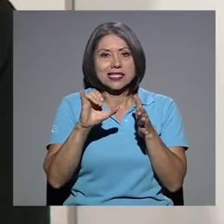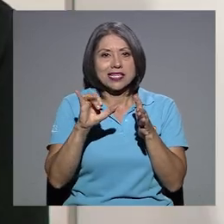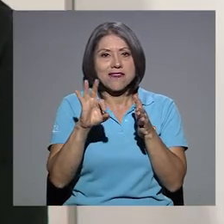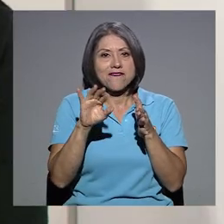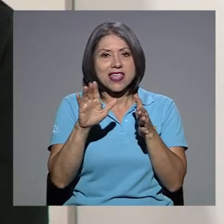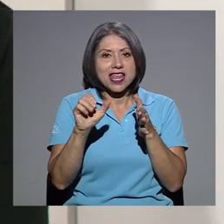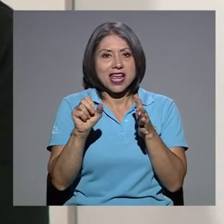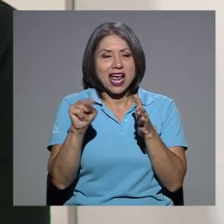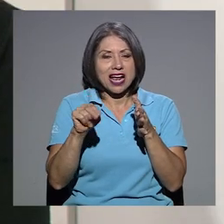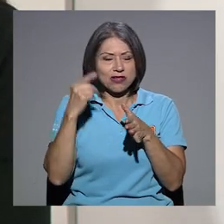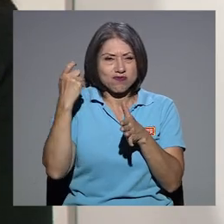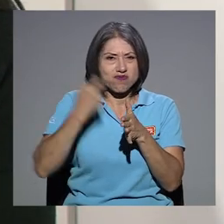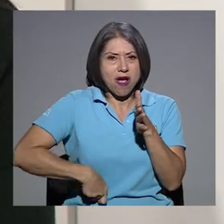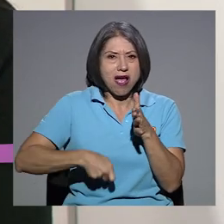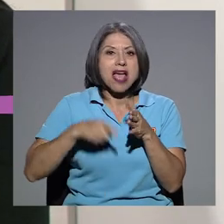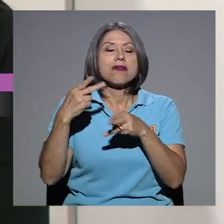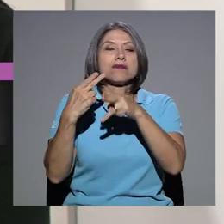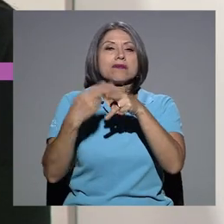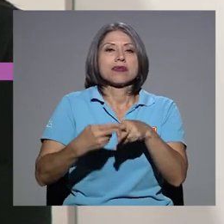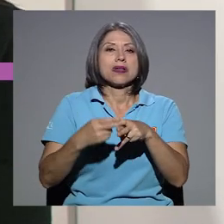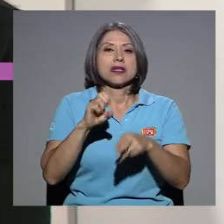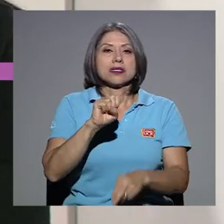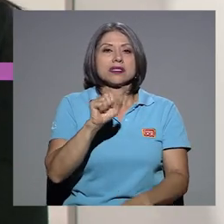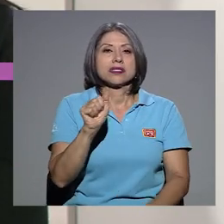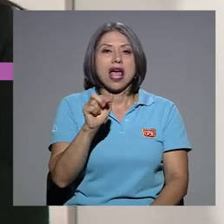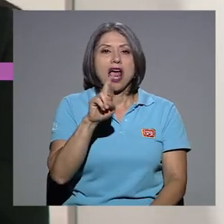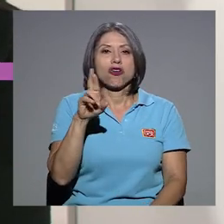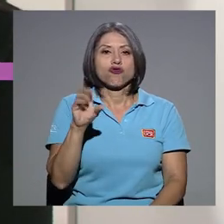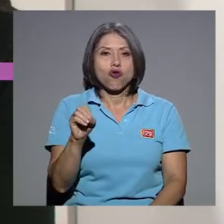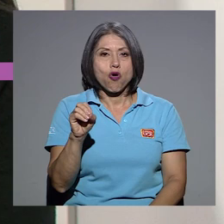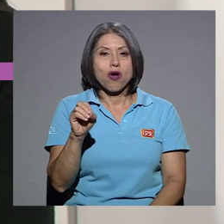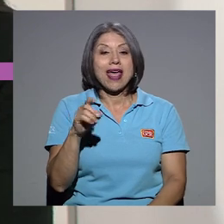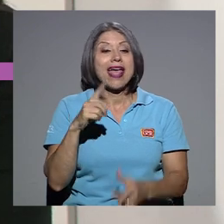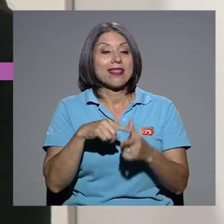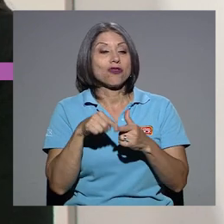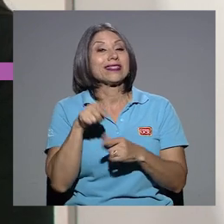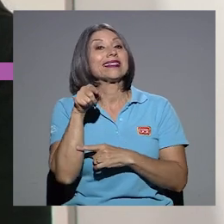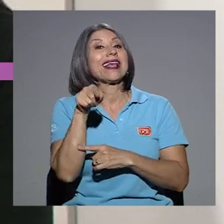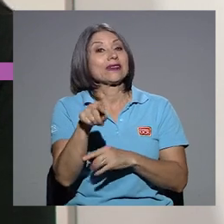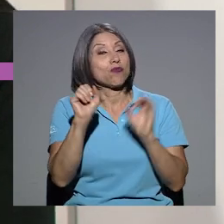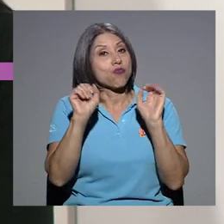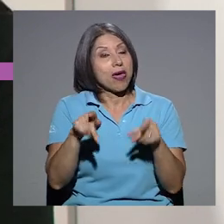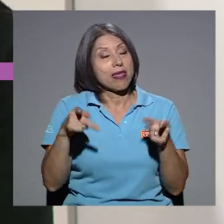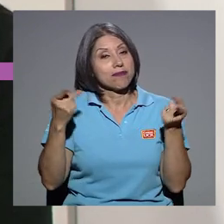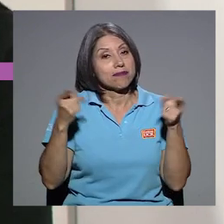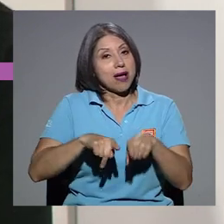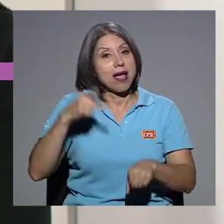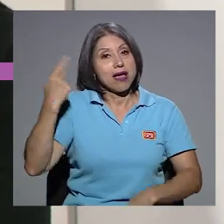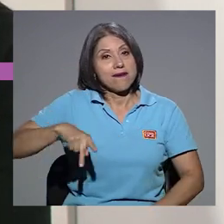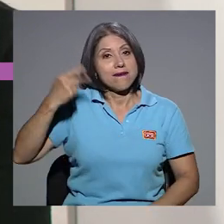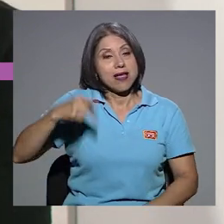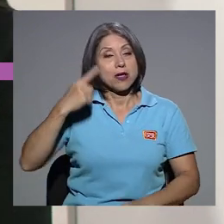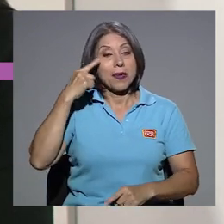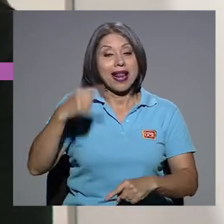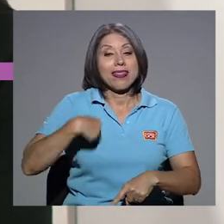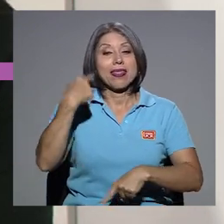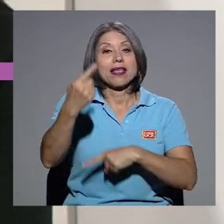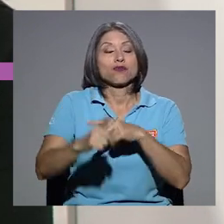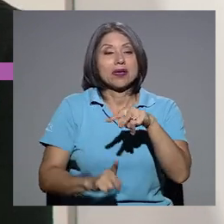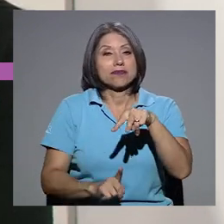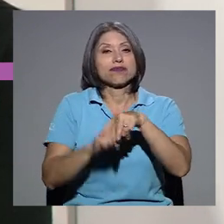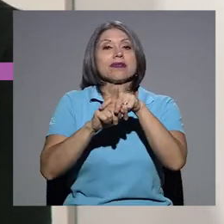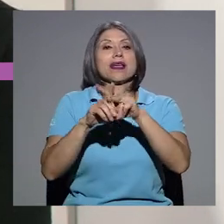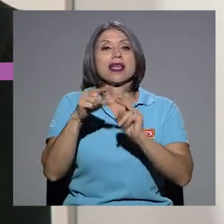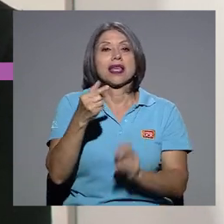entonces exacto, la endurece. Y eso es el sarro. Entonces el sarro sigue siendo un factor de riesgo para el desarrollo de la gingivitis. De hecho, ese